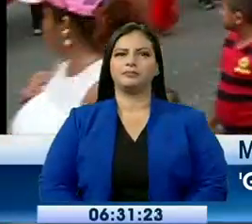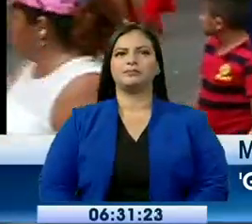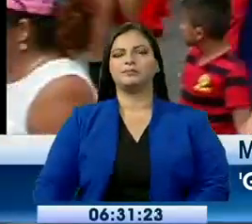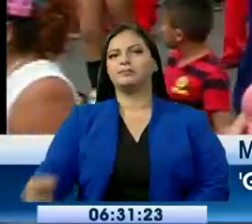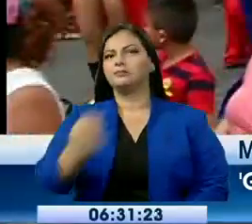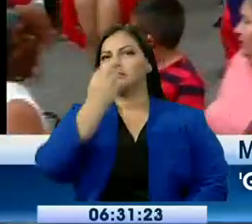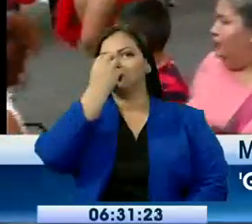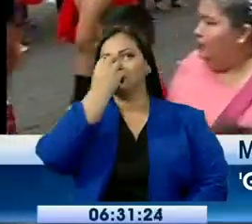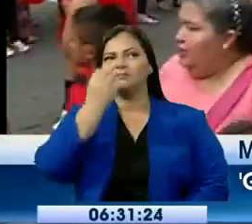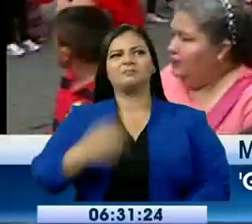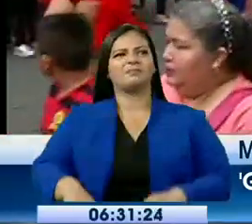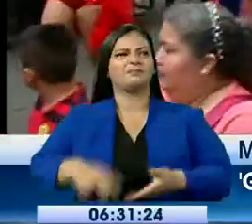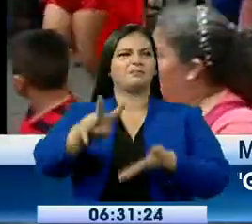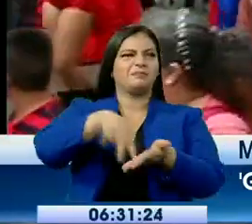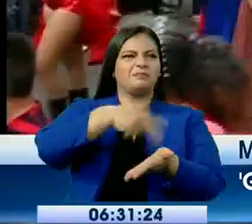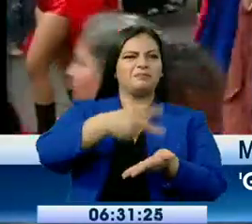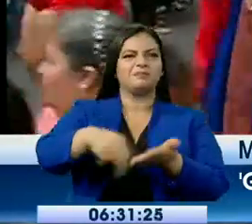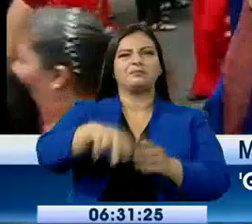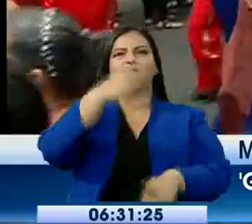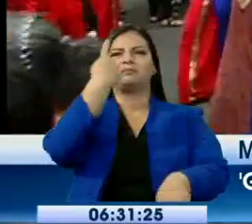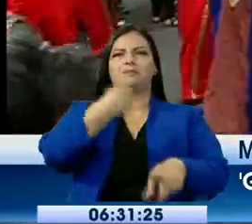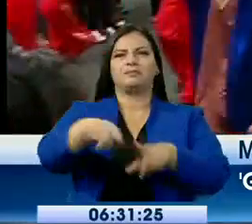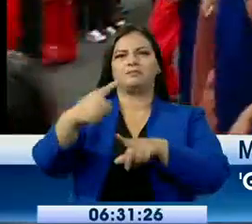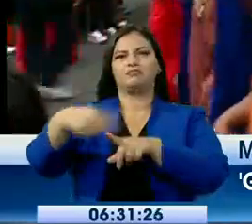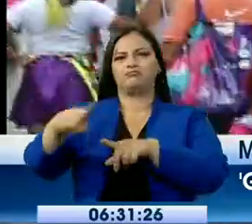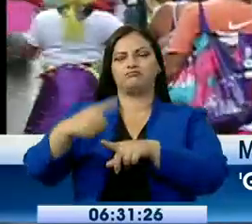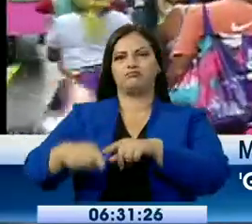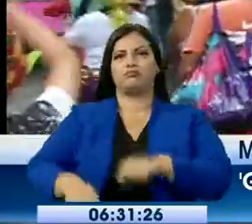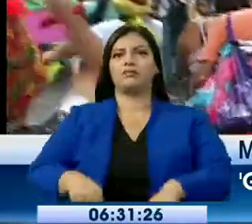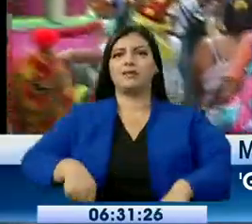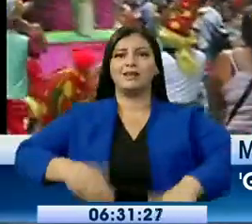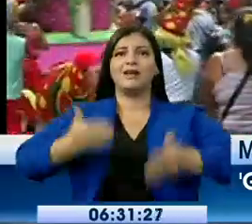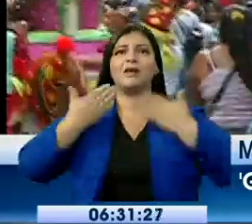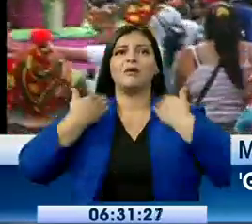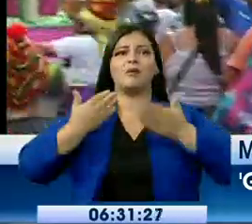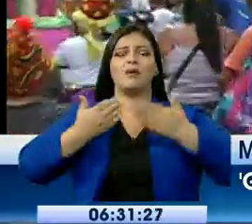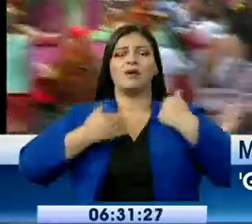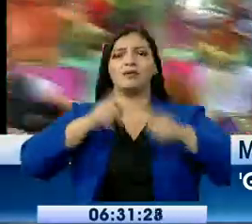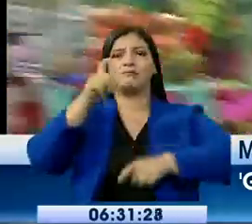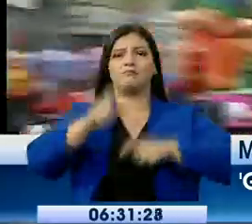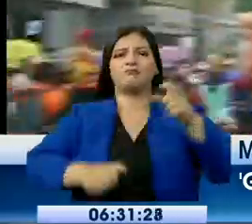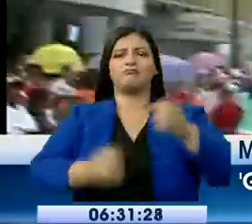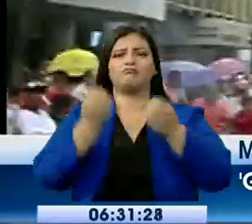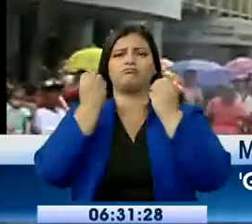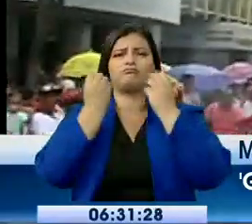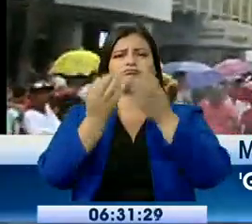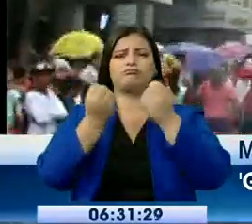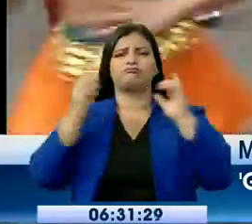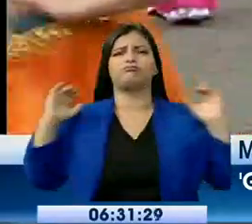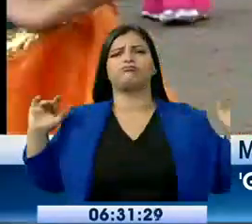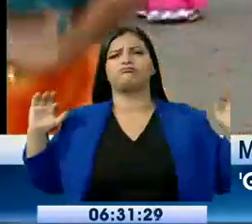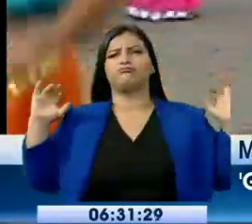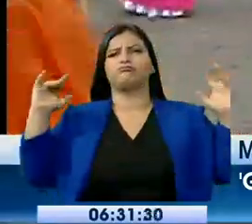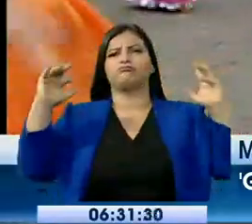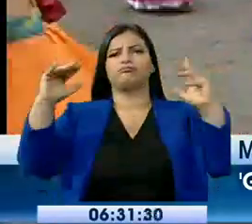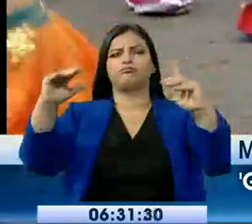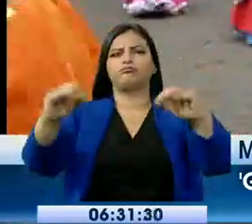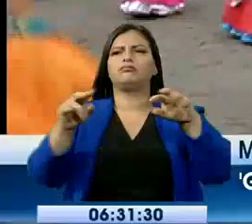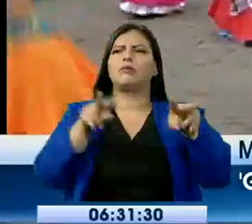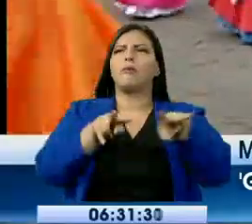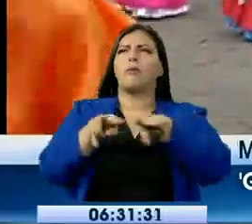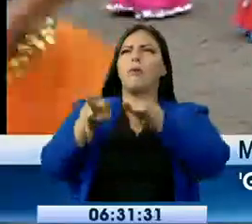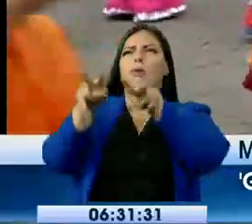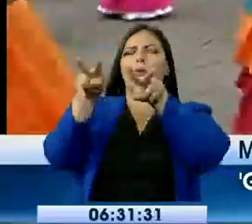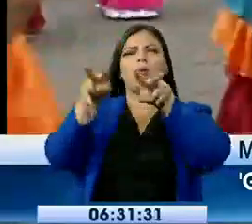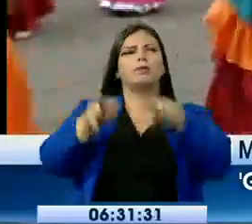Los habitantes de la Perla del Pacífico vibraron al compás de la quinta edición del desfile Guayaquil es mi destino en carnaval, organizado por el municipio